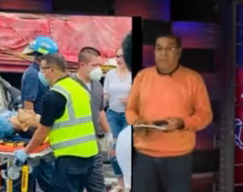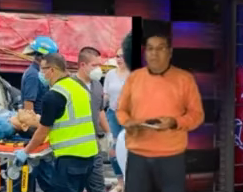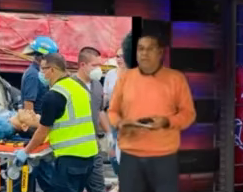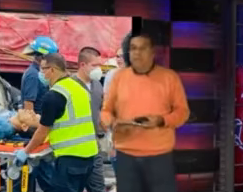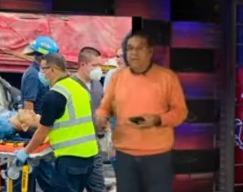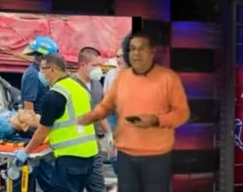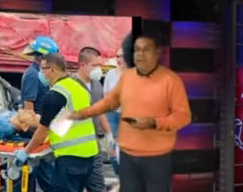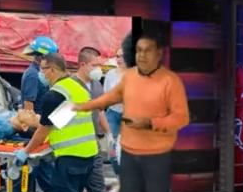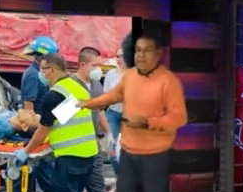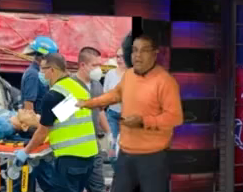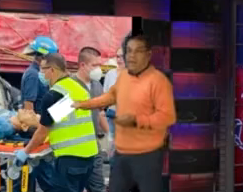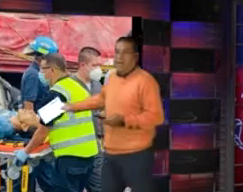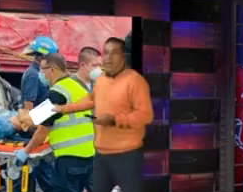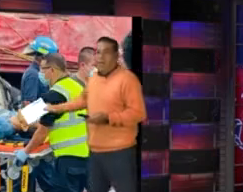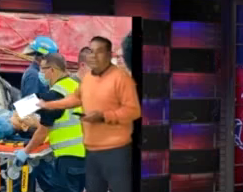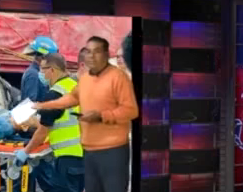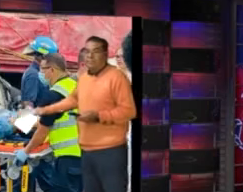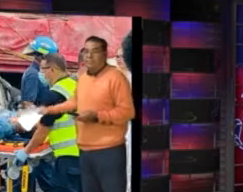el momento en el que